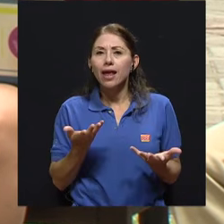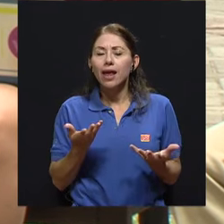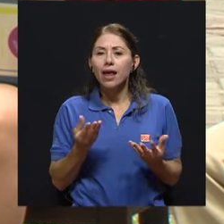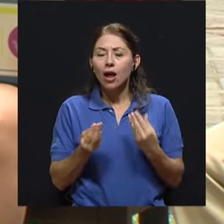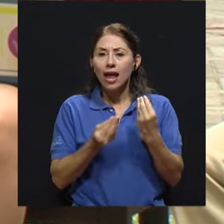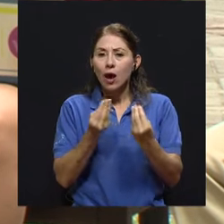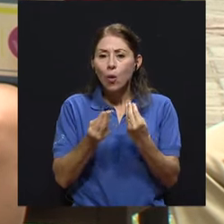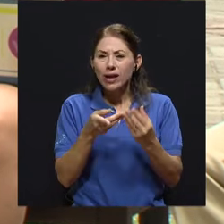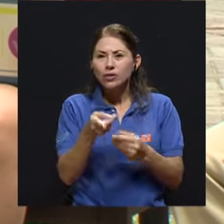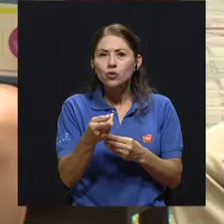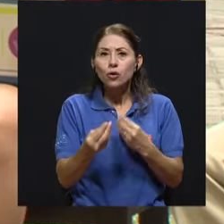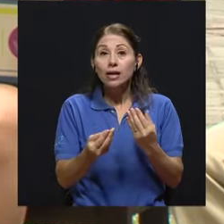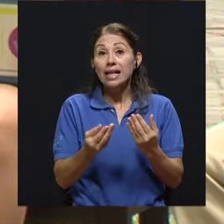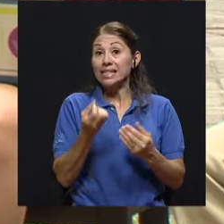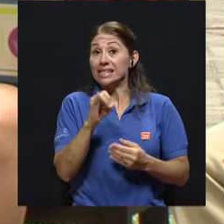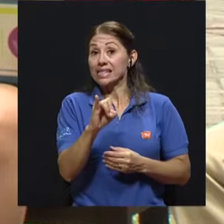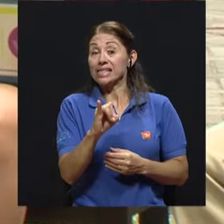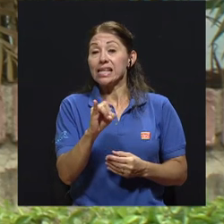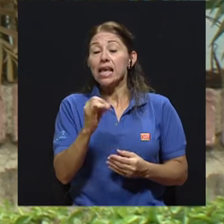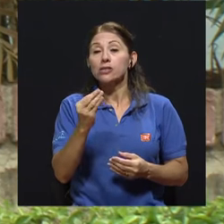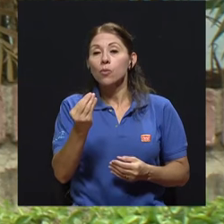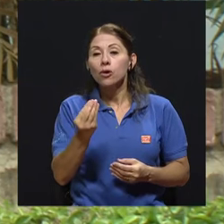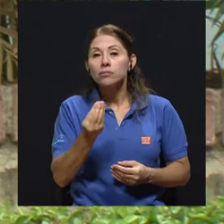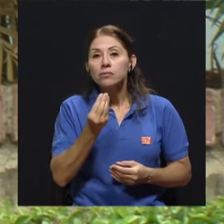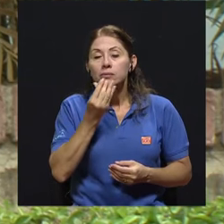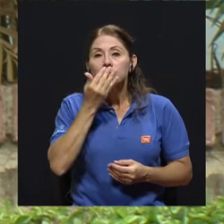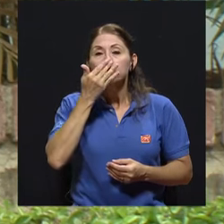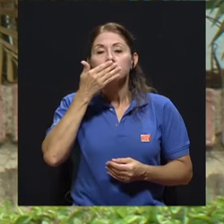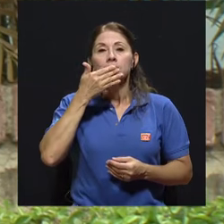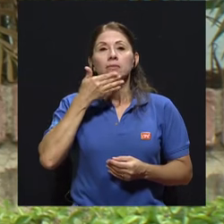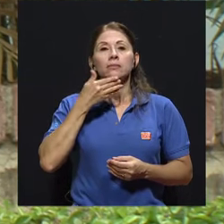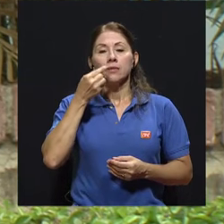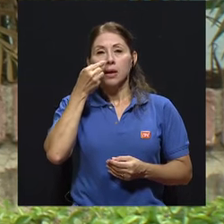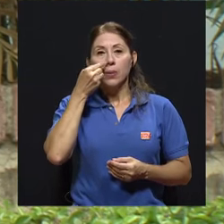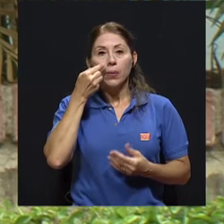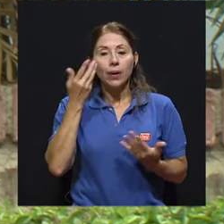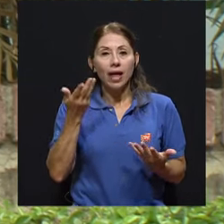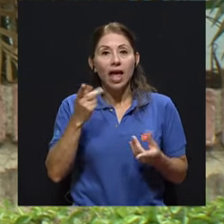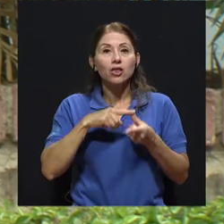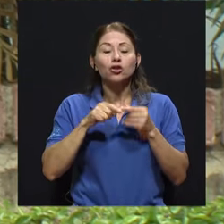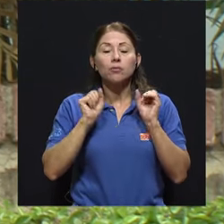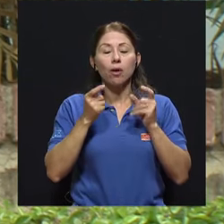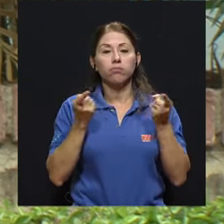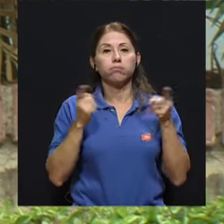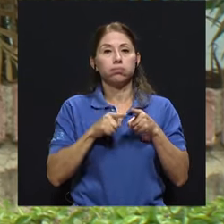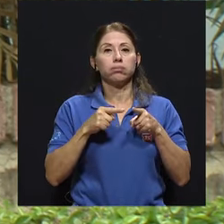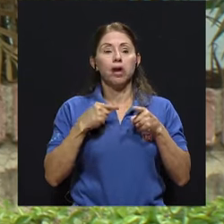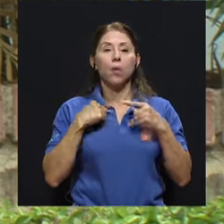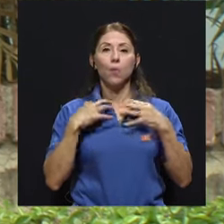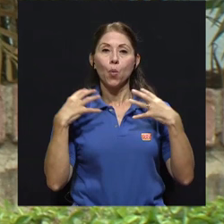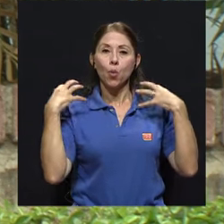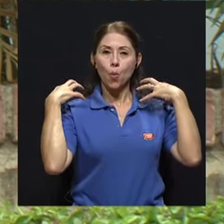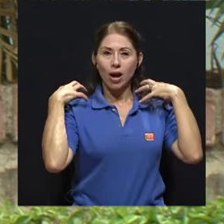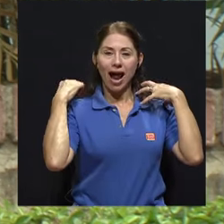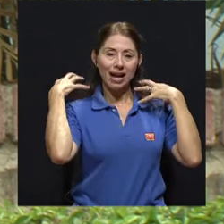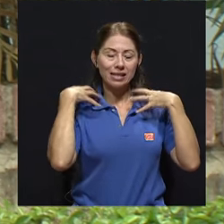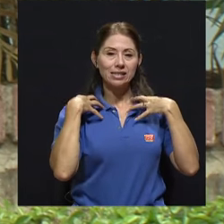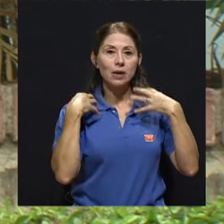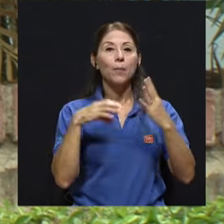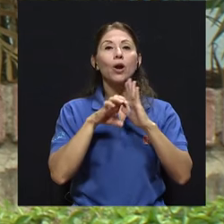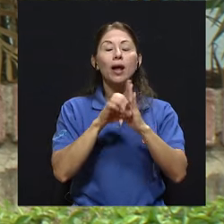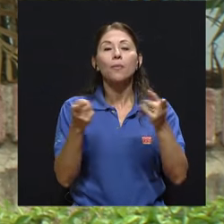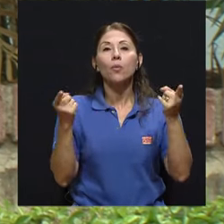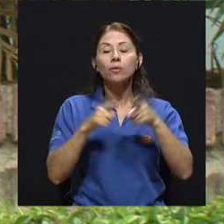o ese microorganismo que entra. Si lo inhalamos, pues se manifiesta a través de cosas pulmonares y broncopulmonares, como son